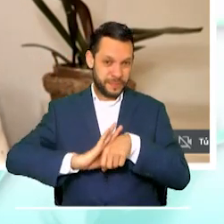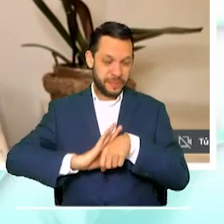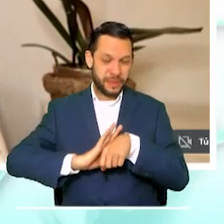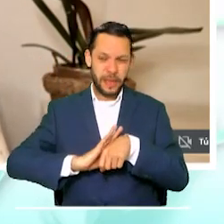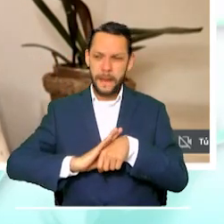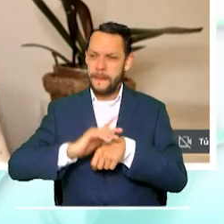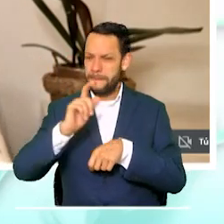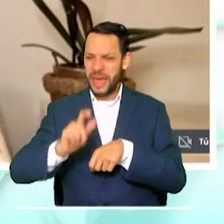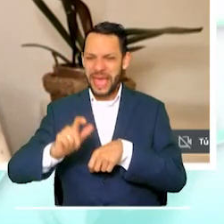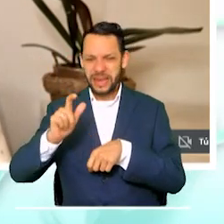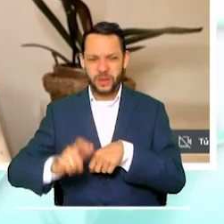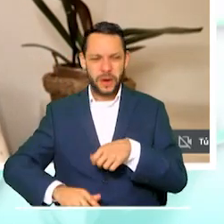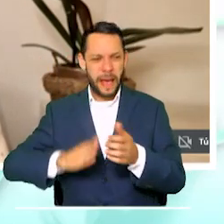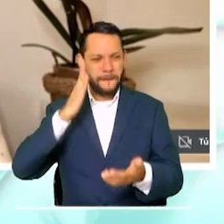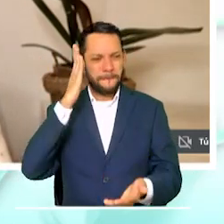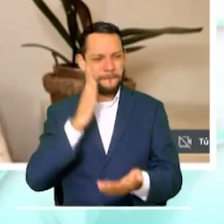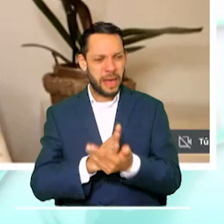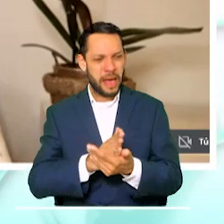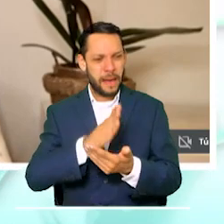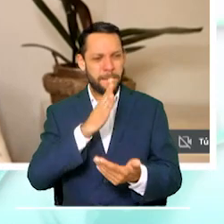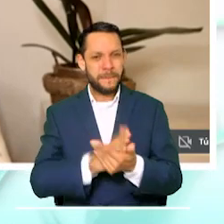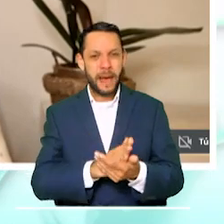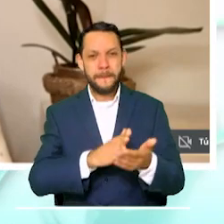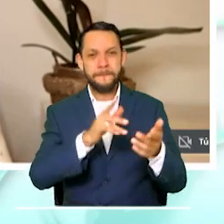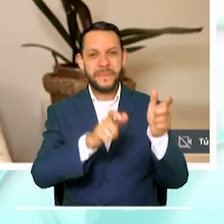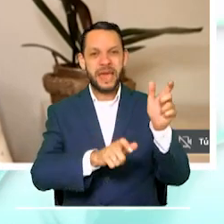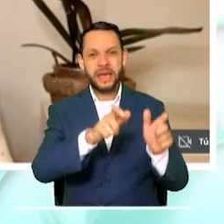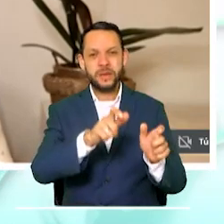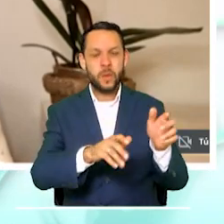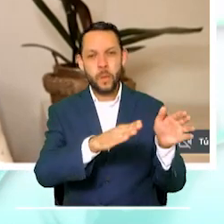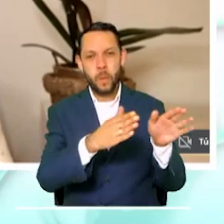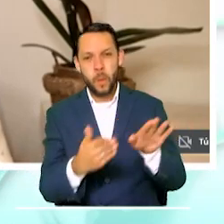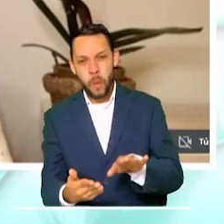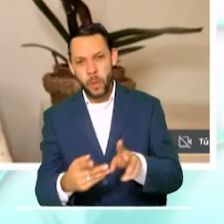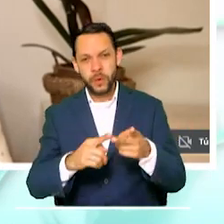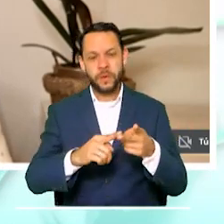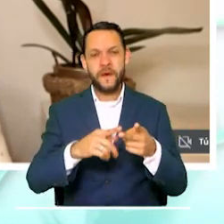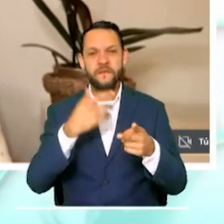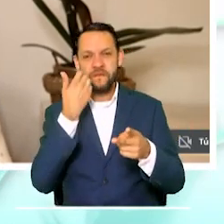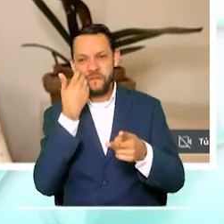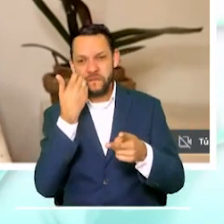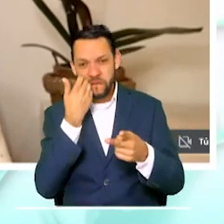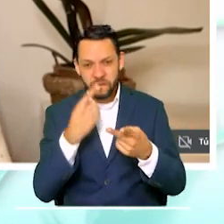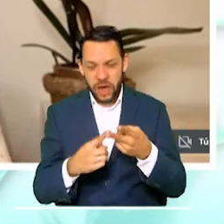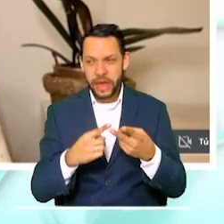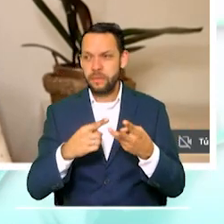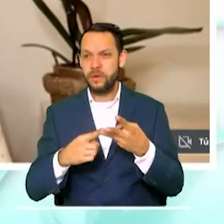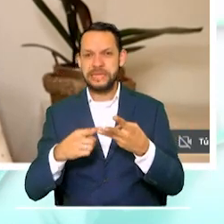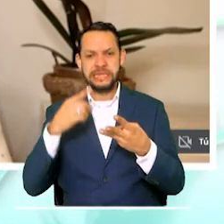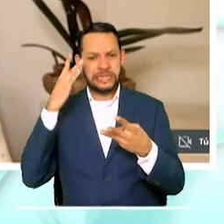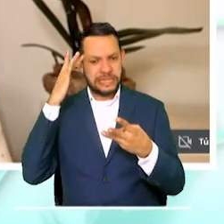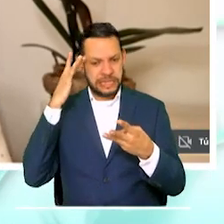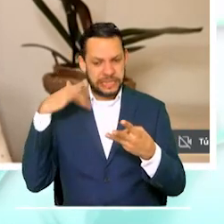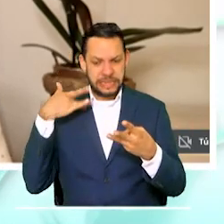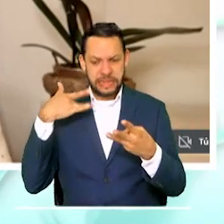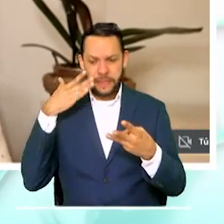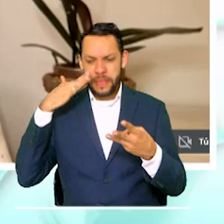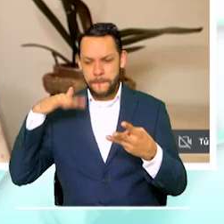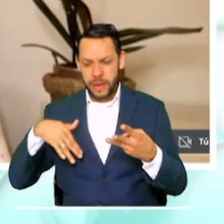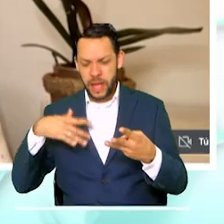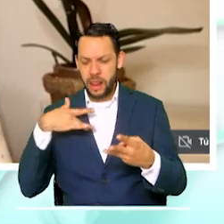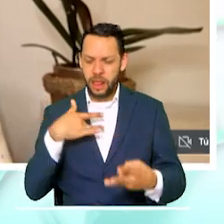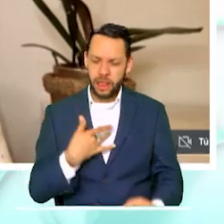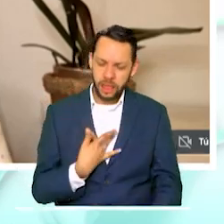muchísimos cambios a nivel de salud mental, a nivel social. Entonces es prácticamente lo que